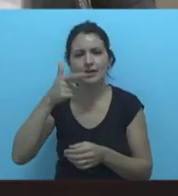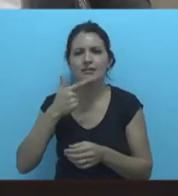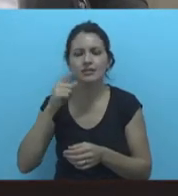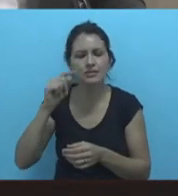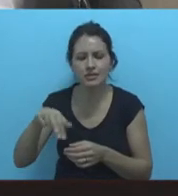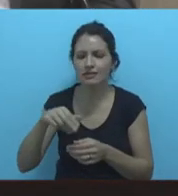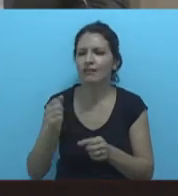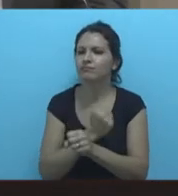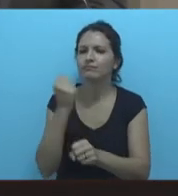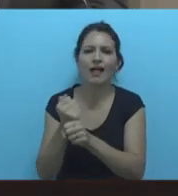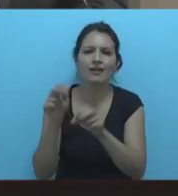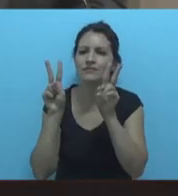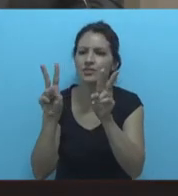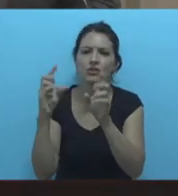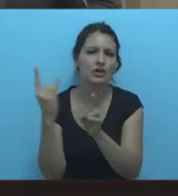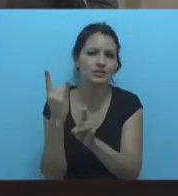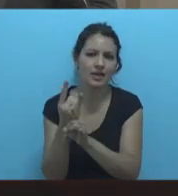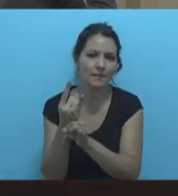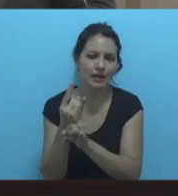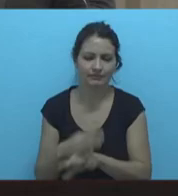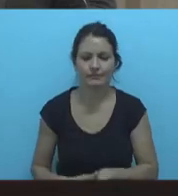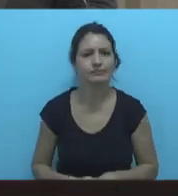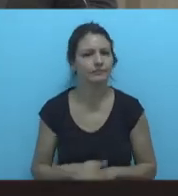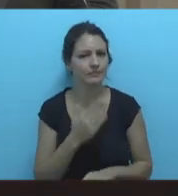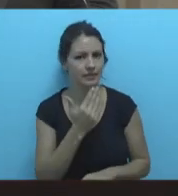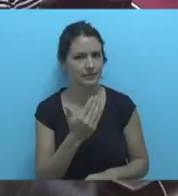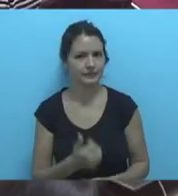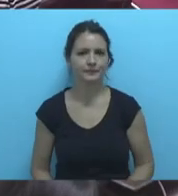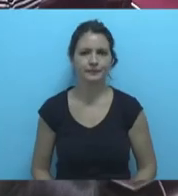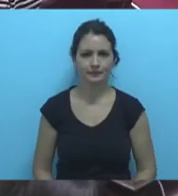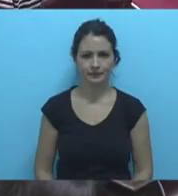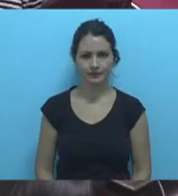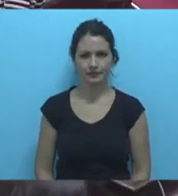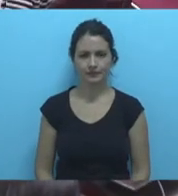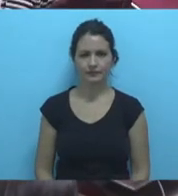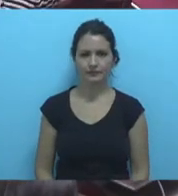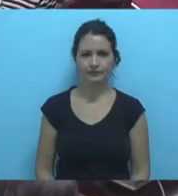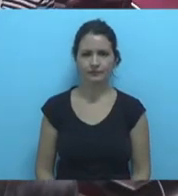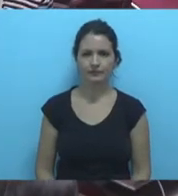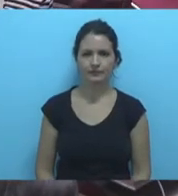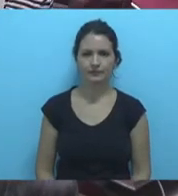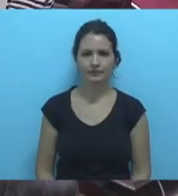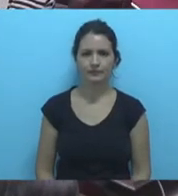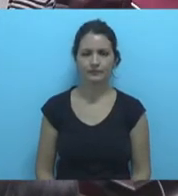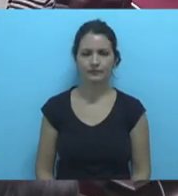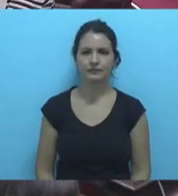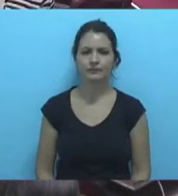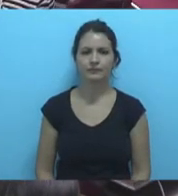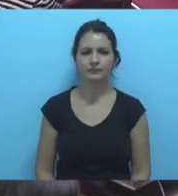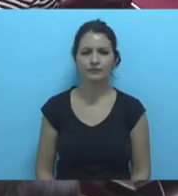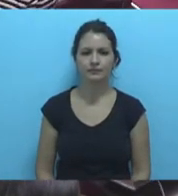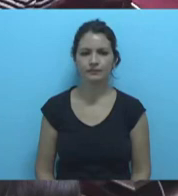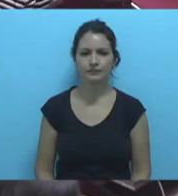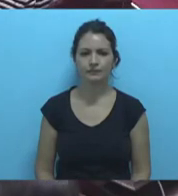Muchas gracias, diputada. Diputado Del Frade, tiene la palabra. Sí, señor presidente,